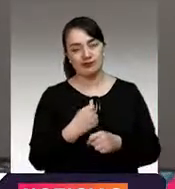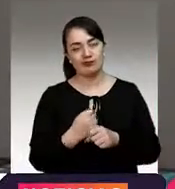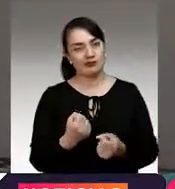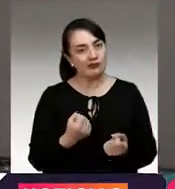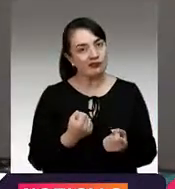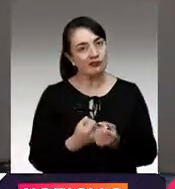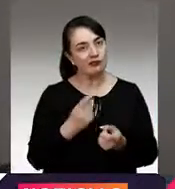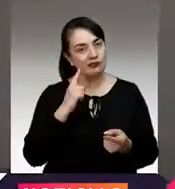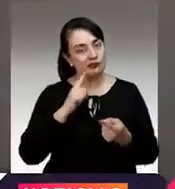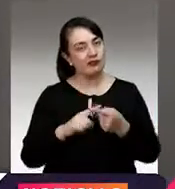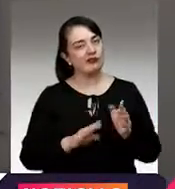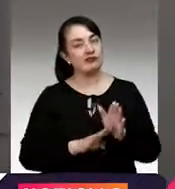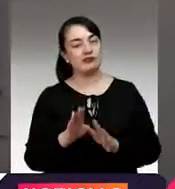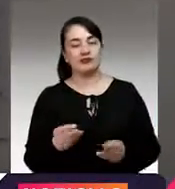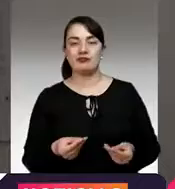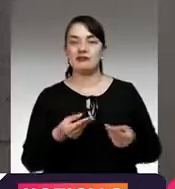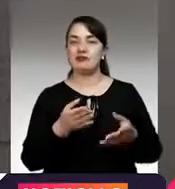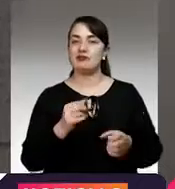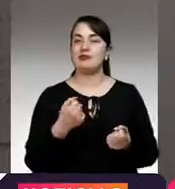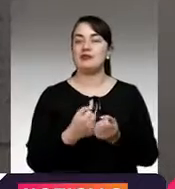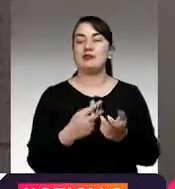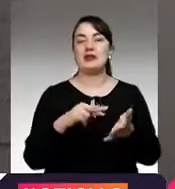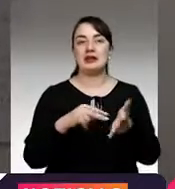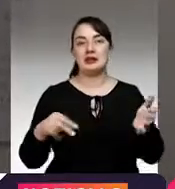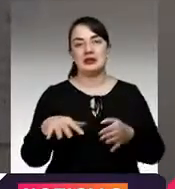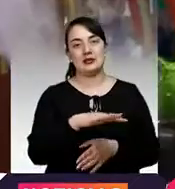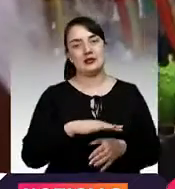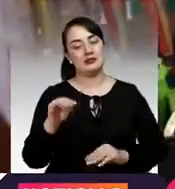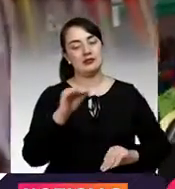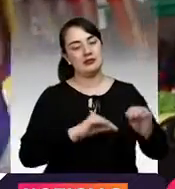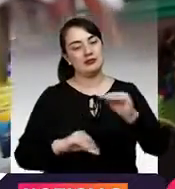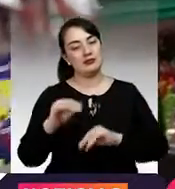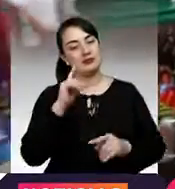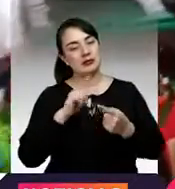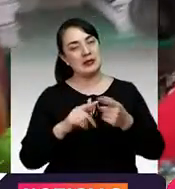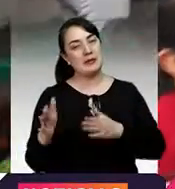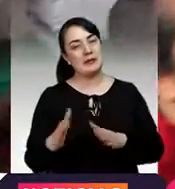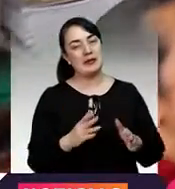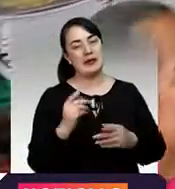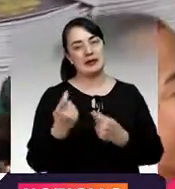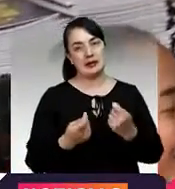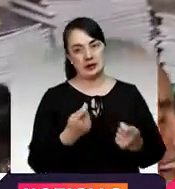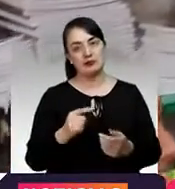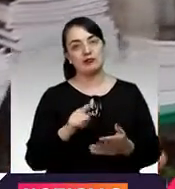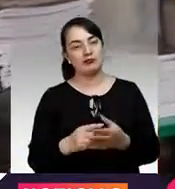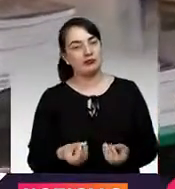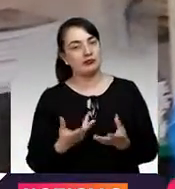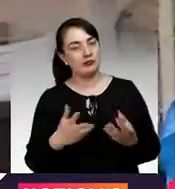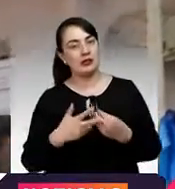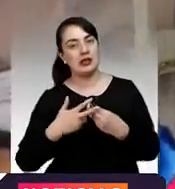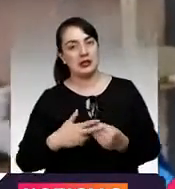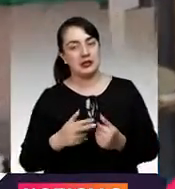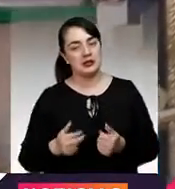con el fin de brindarles apoyo técnico en el diseño de sus planes de negocio, brindando herramientas